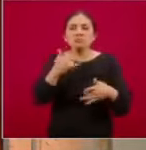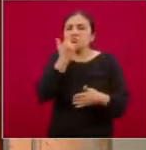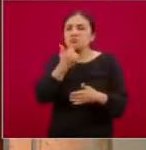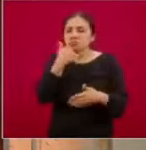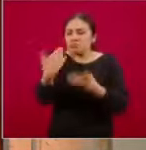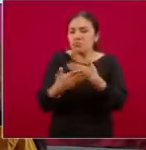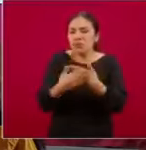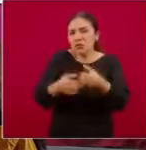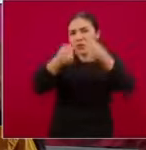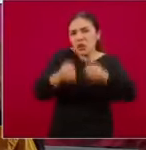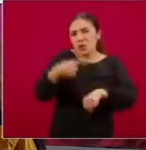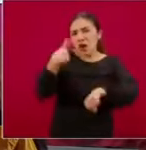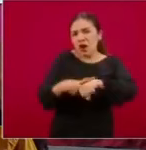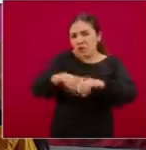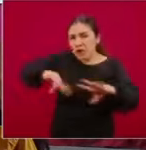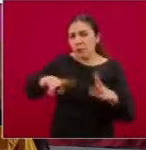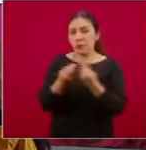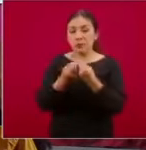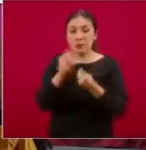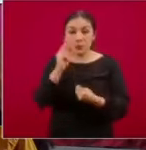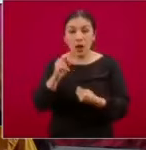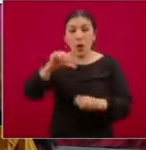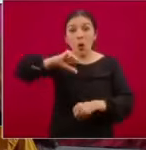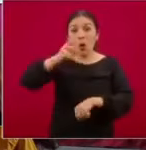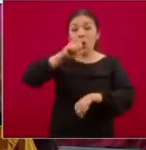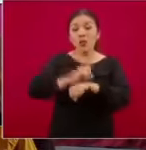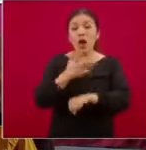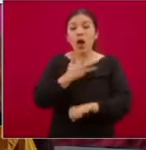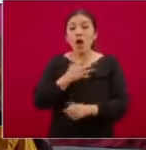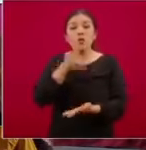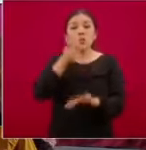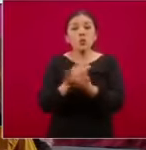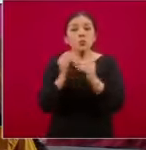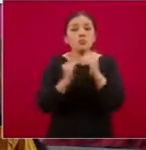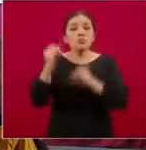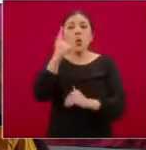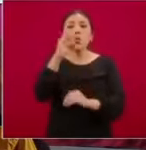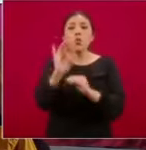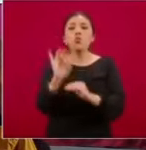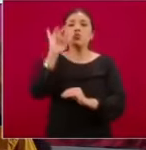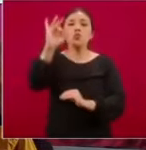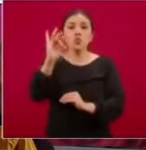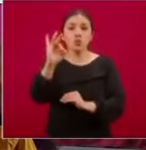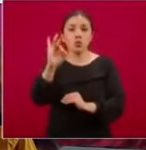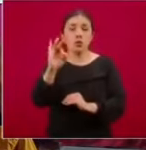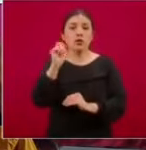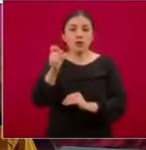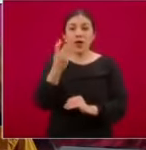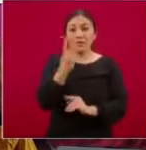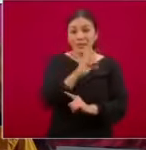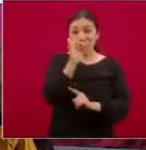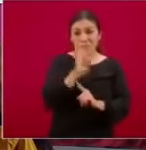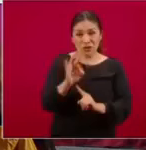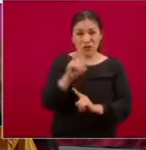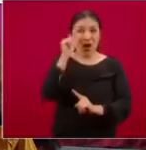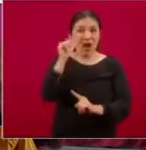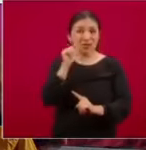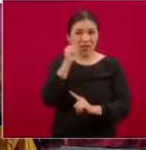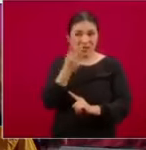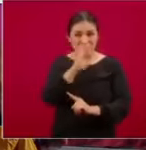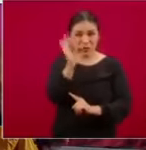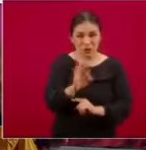claro en la parte superior. Para el día de hoy tuvimos solo el incremento de 1 punto porcentual, de 3%, que era el día de